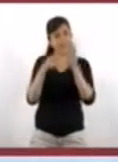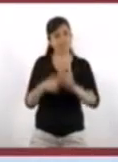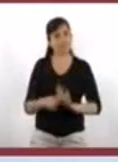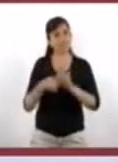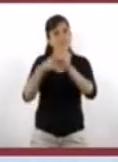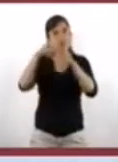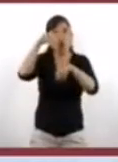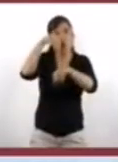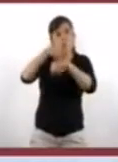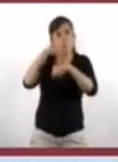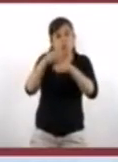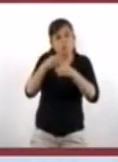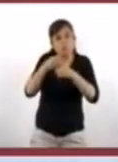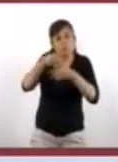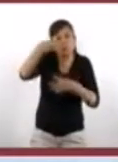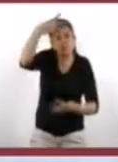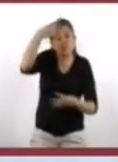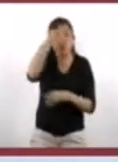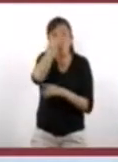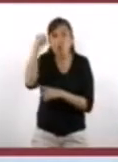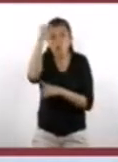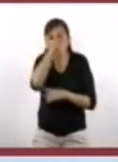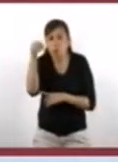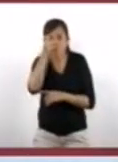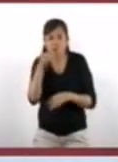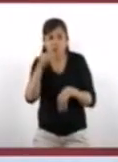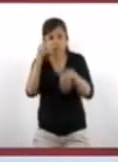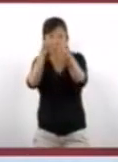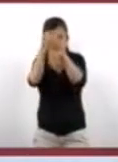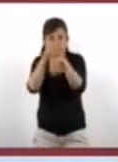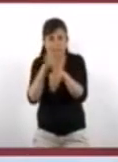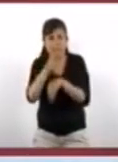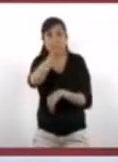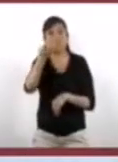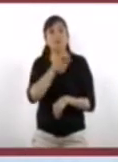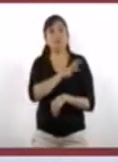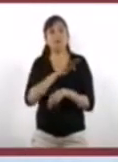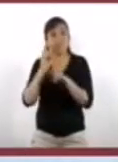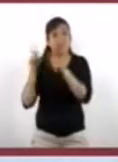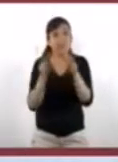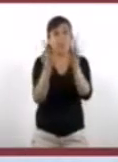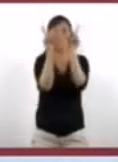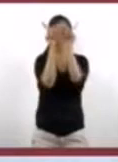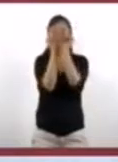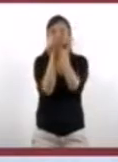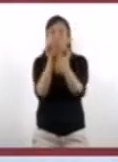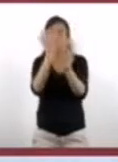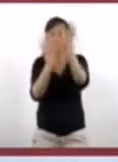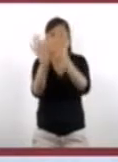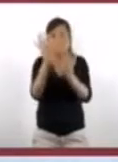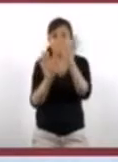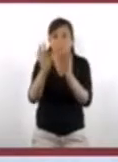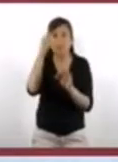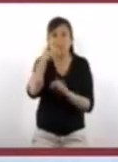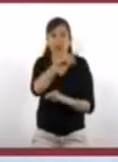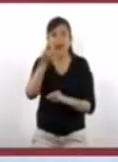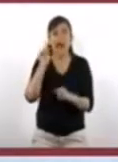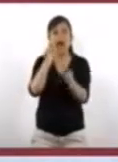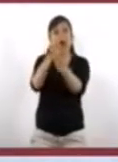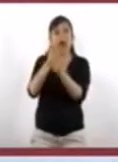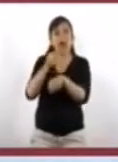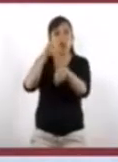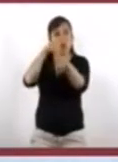sola cifra un conjunto ordenado de datos y así poder resumir e interpretar la